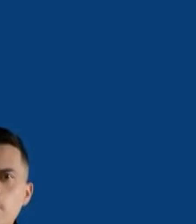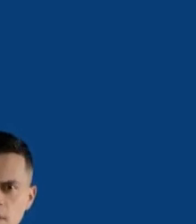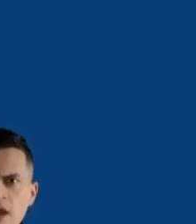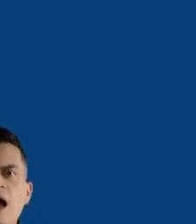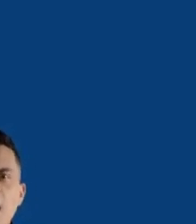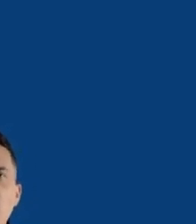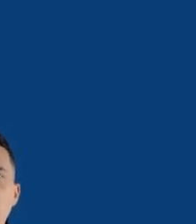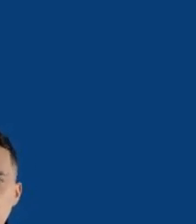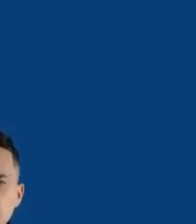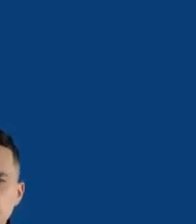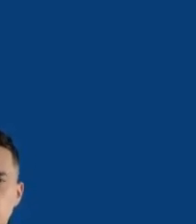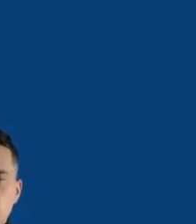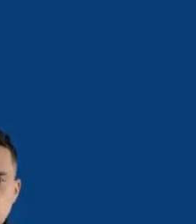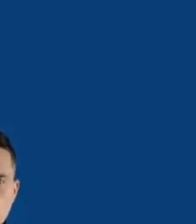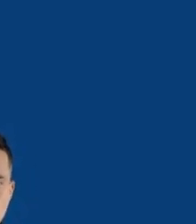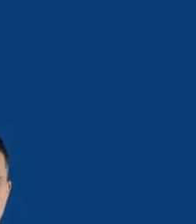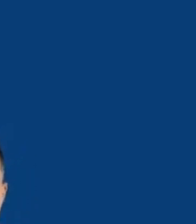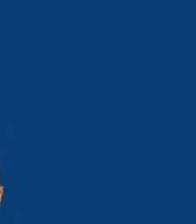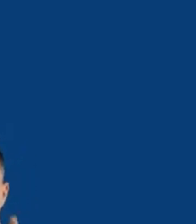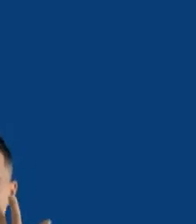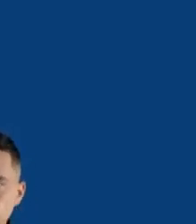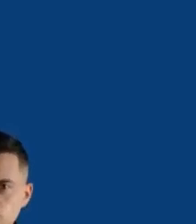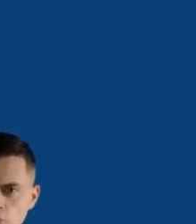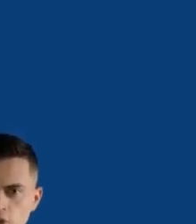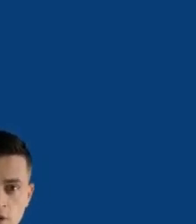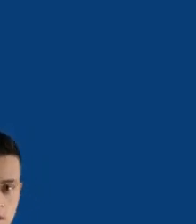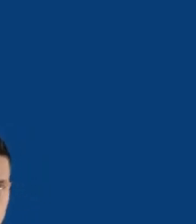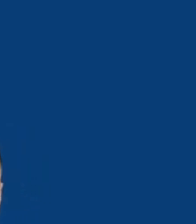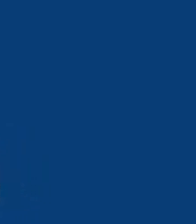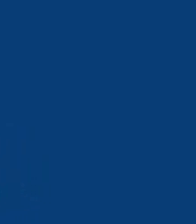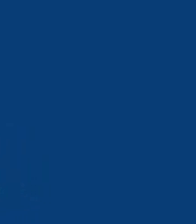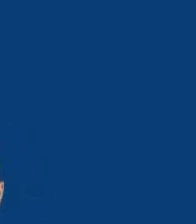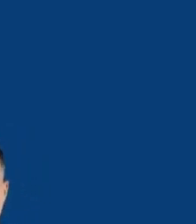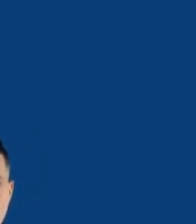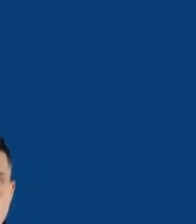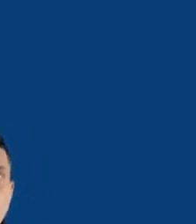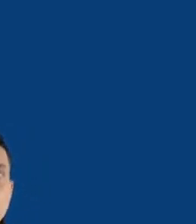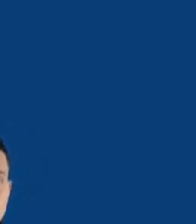viviendas que desarrollan actividades de comercio, industria,